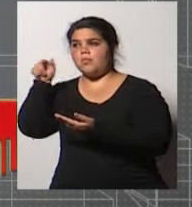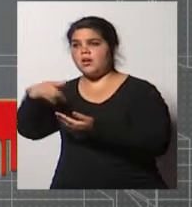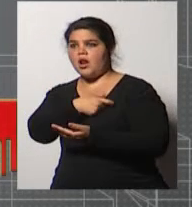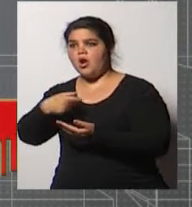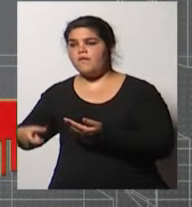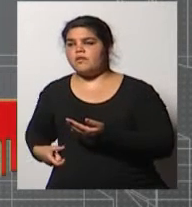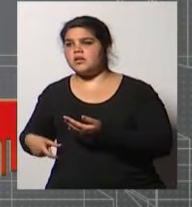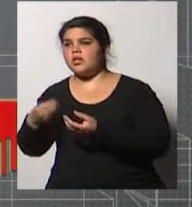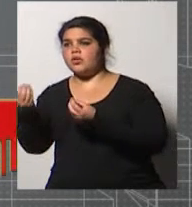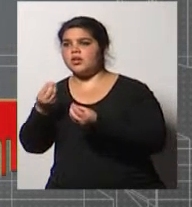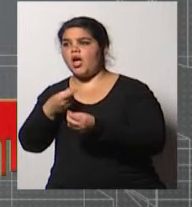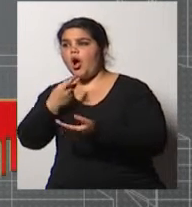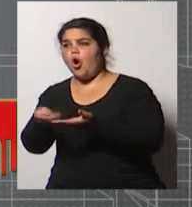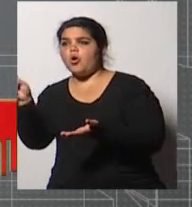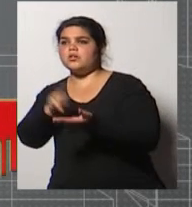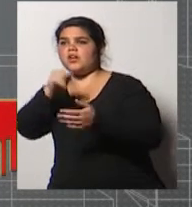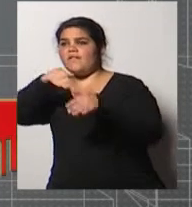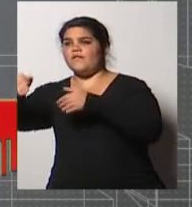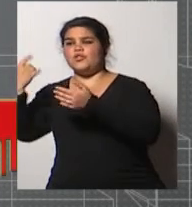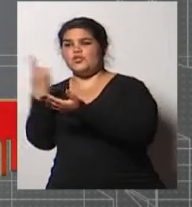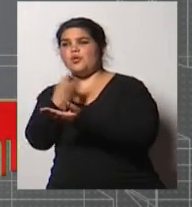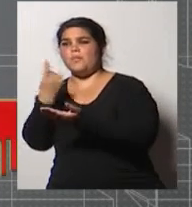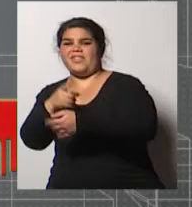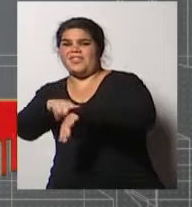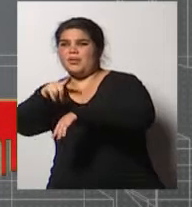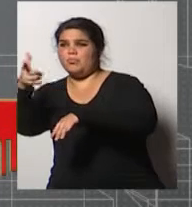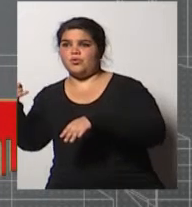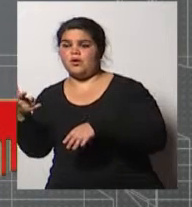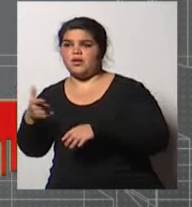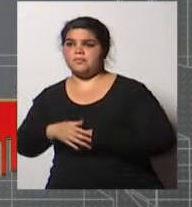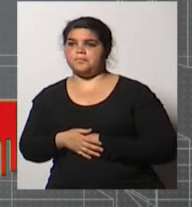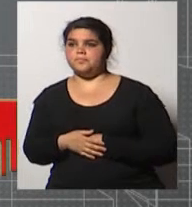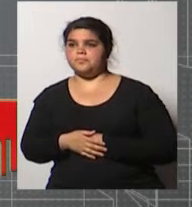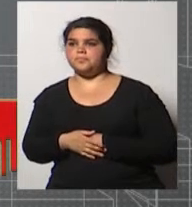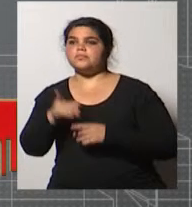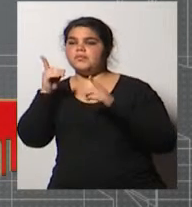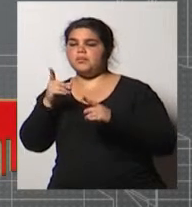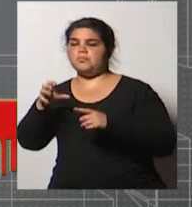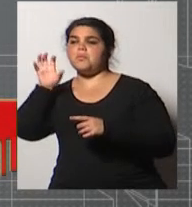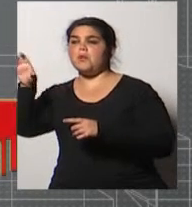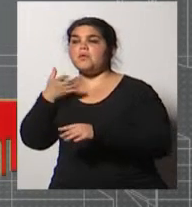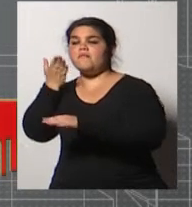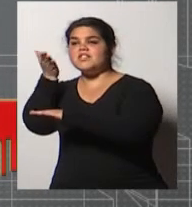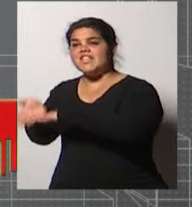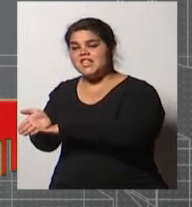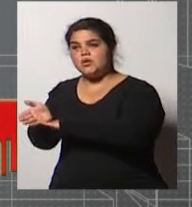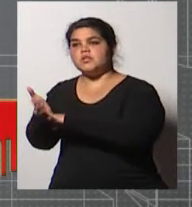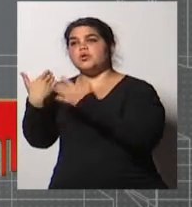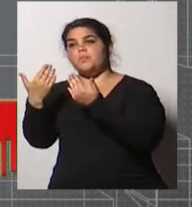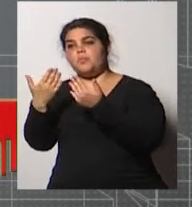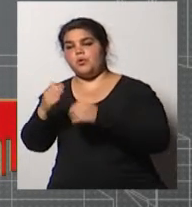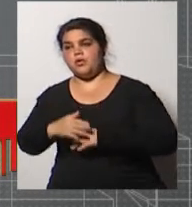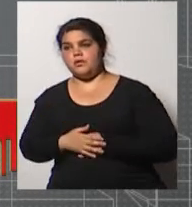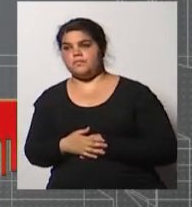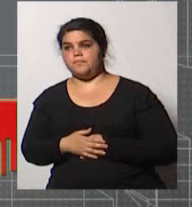no hay tiempo para volver a votar en la provincia y justamente que esto es lo que abre la posibilidad de una intervención, de una intervención en la